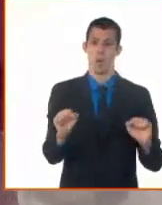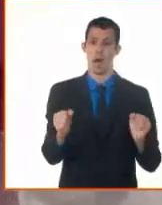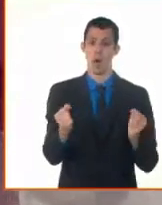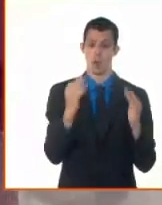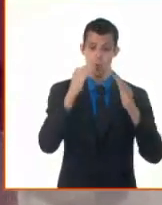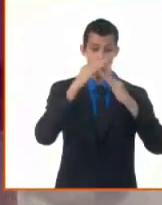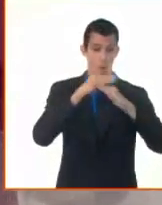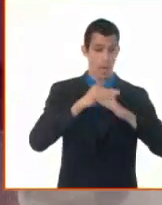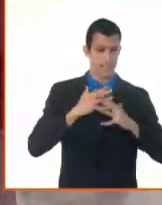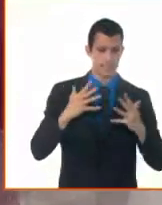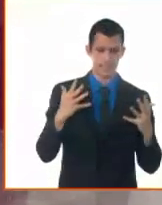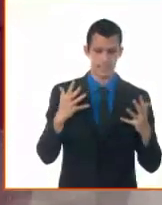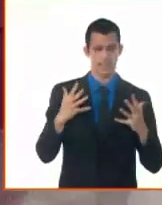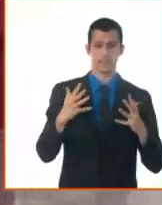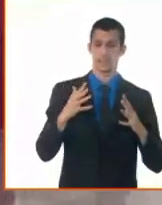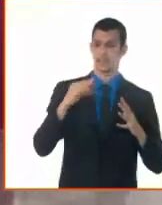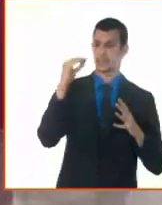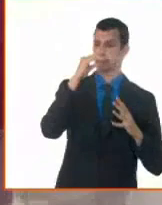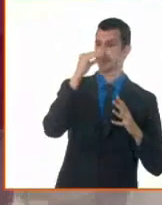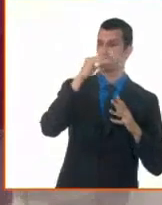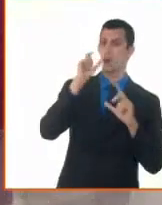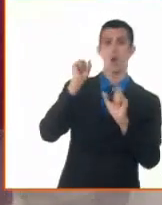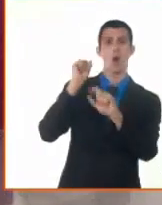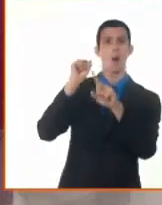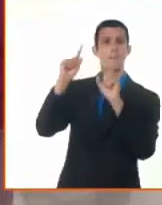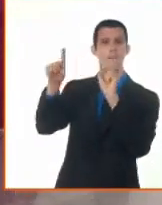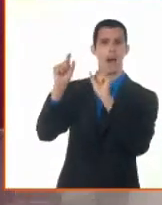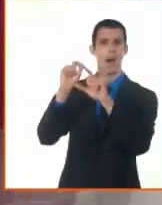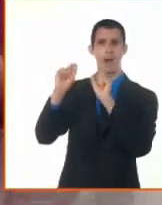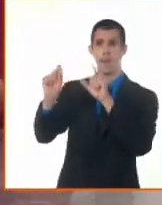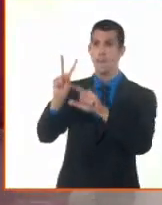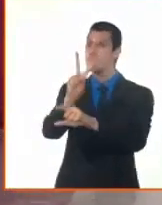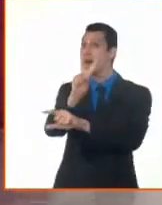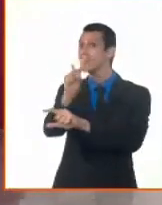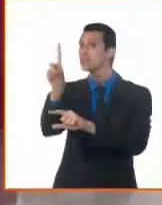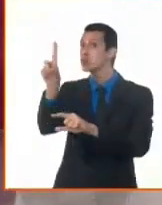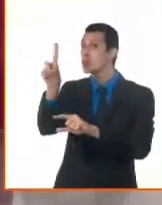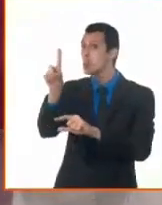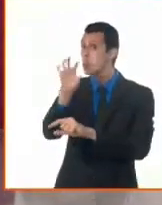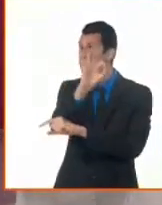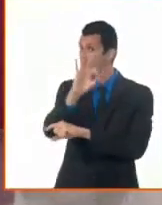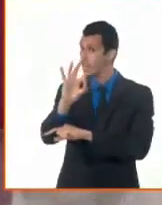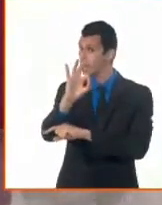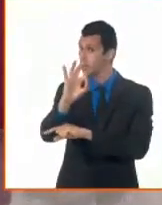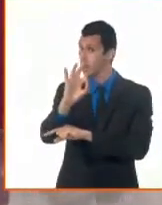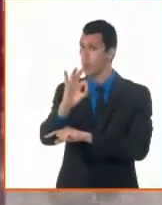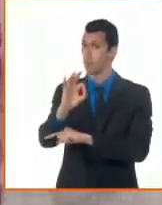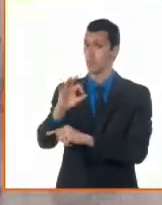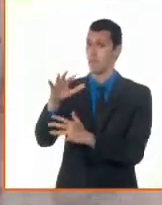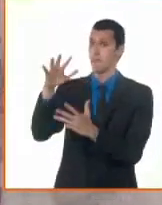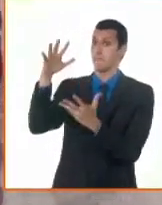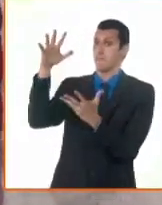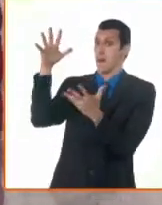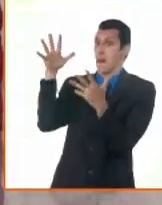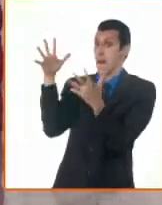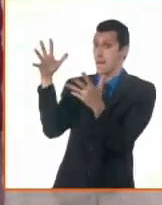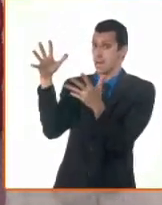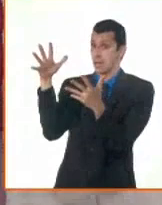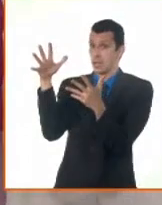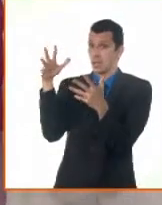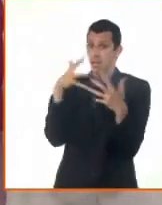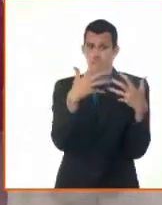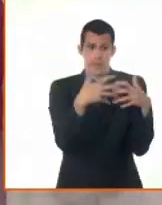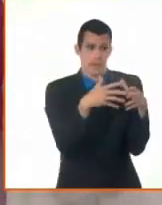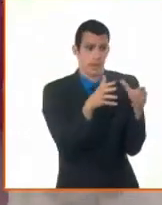covid 19 las restricciones de movimientos que hizo colapsar los confinamientos que hicieron colapsar a muchísimos sectores